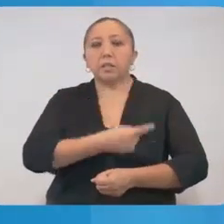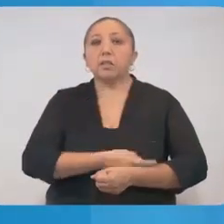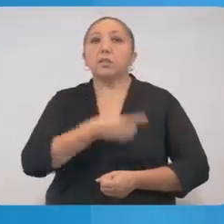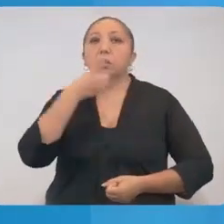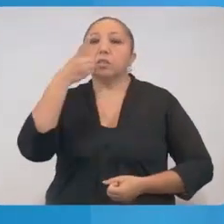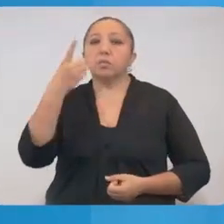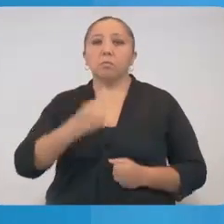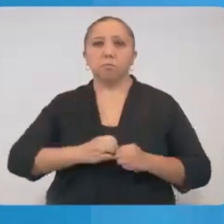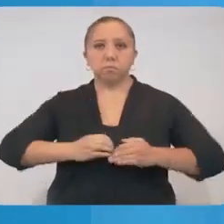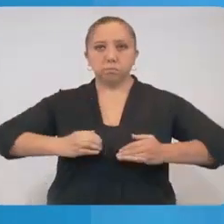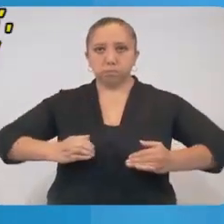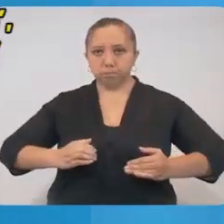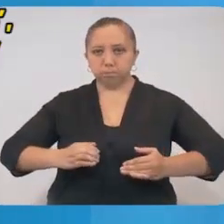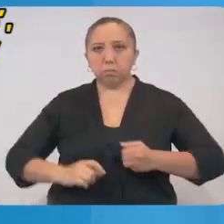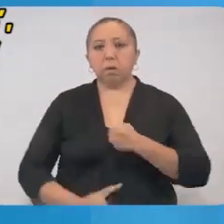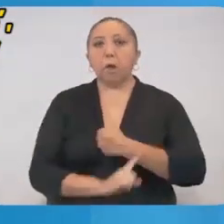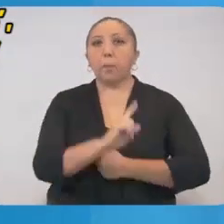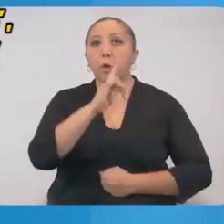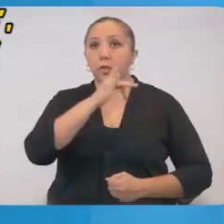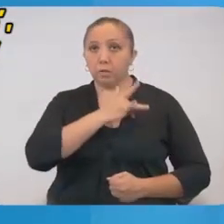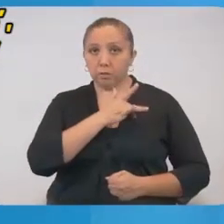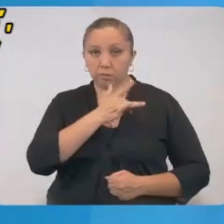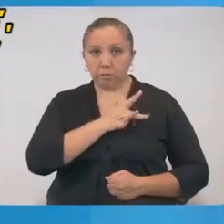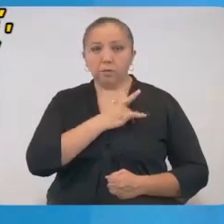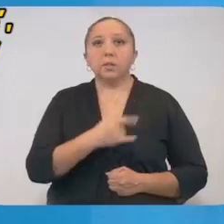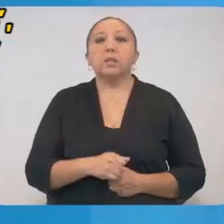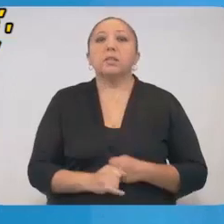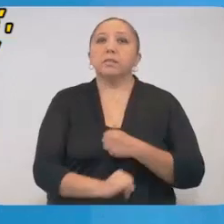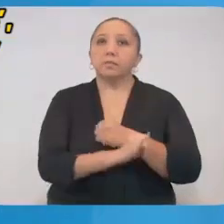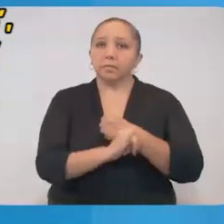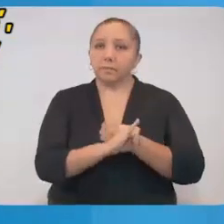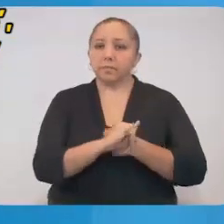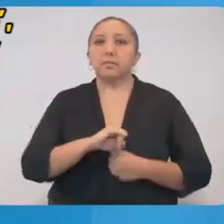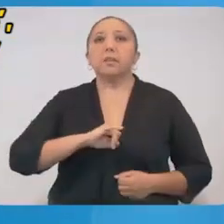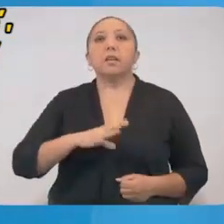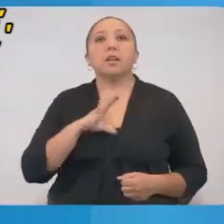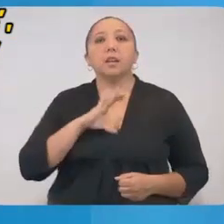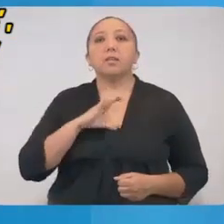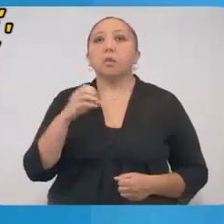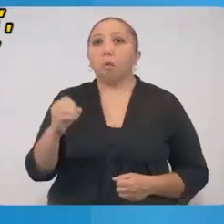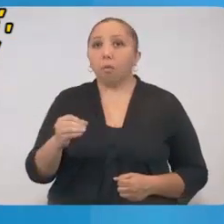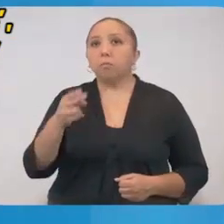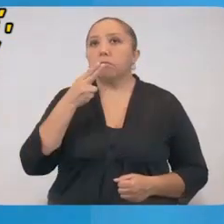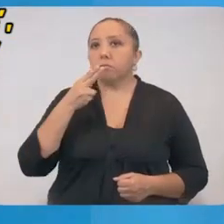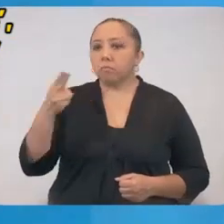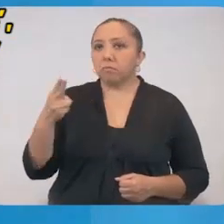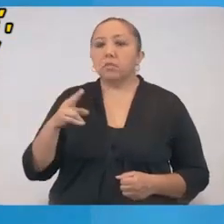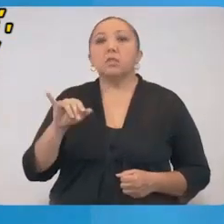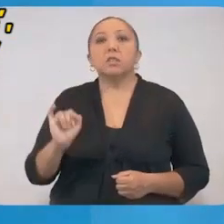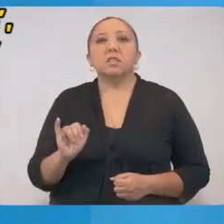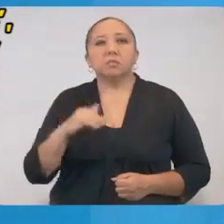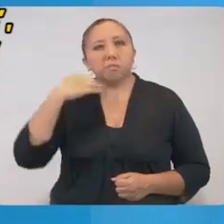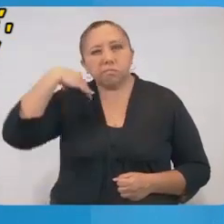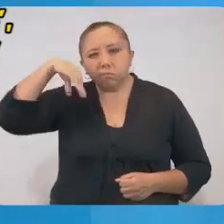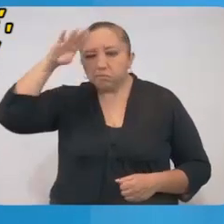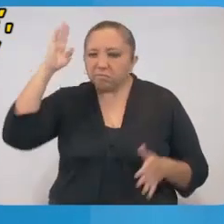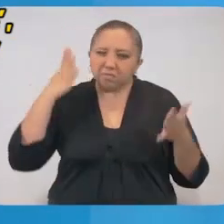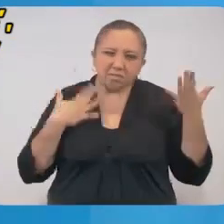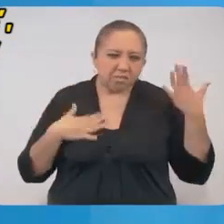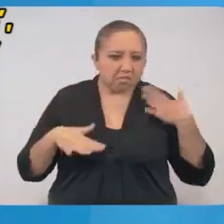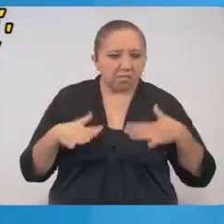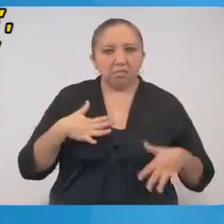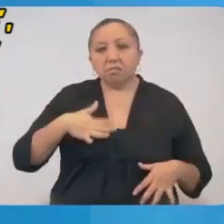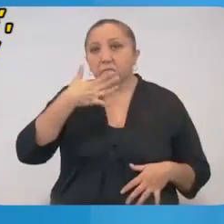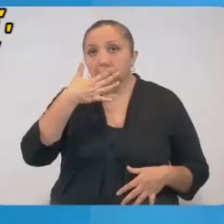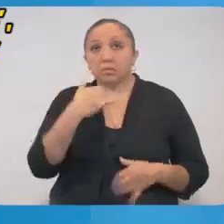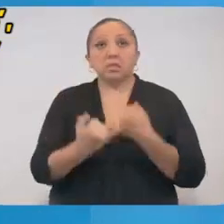sobrepeso, problemas cardíacos, VIH, cáncer o tabaquismo, si presentan fiebre, cansancio o tos seca, acudir